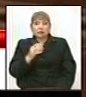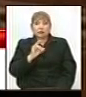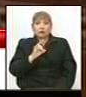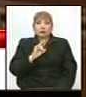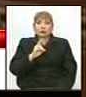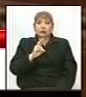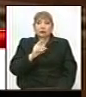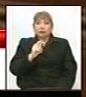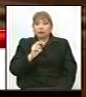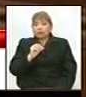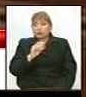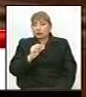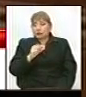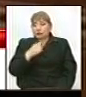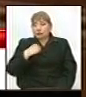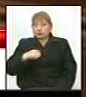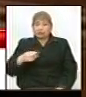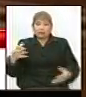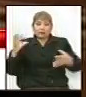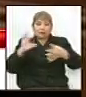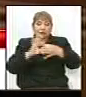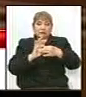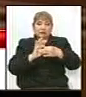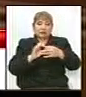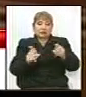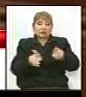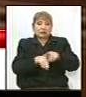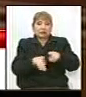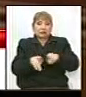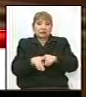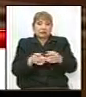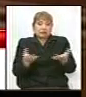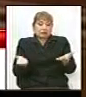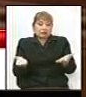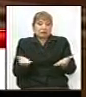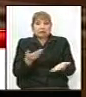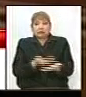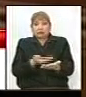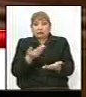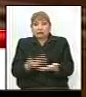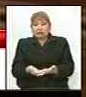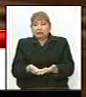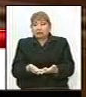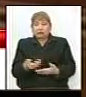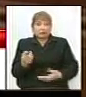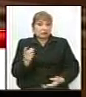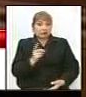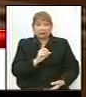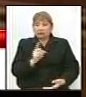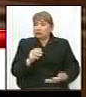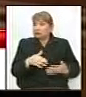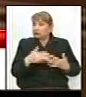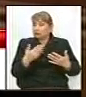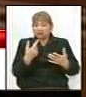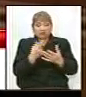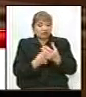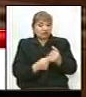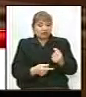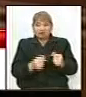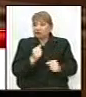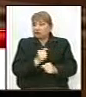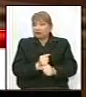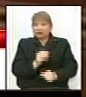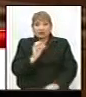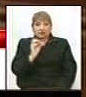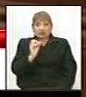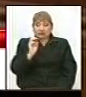que hay una vinculación de carácter similar. Y por lo tanto, no hay evidentemente confianza en lo que la OMPE